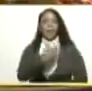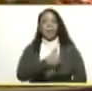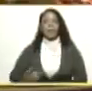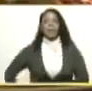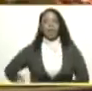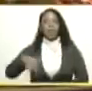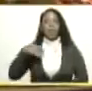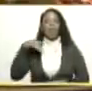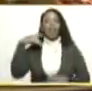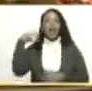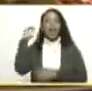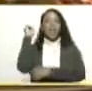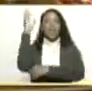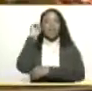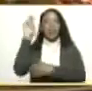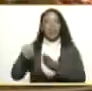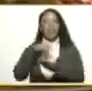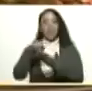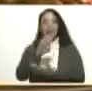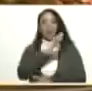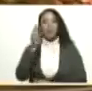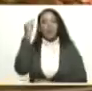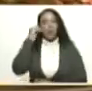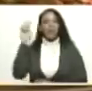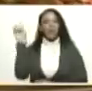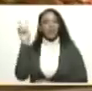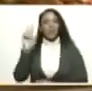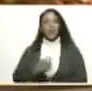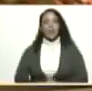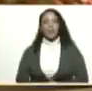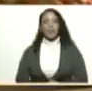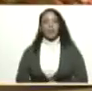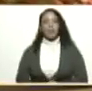Asamblea Nacional de la República Bolivariana de Venezuela,